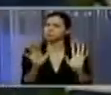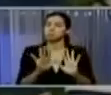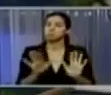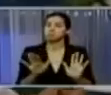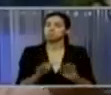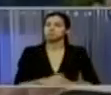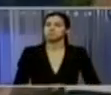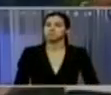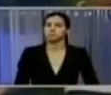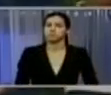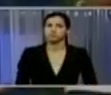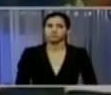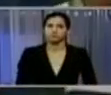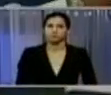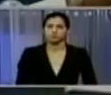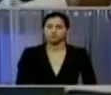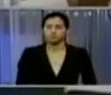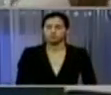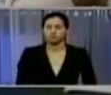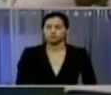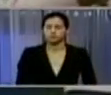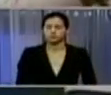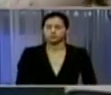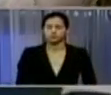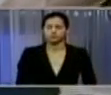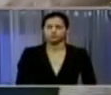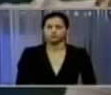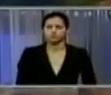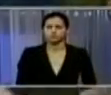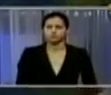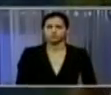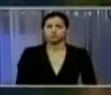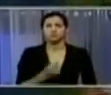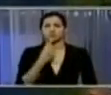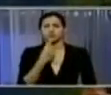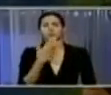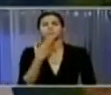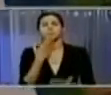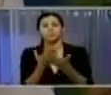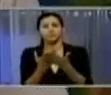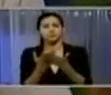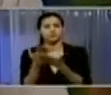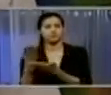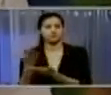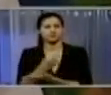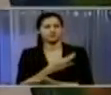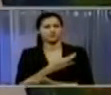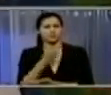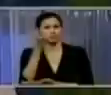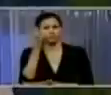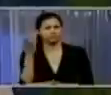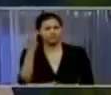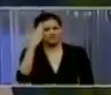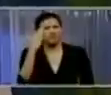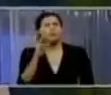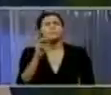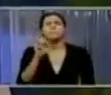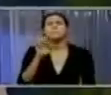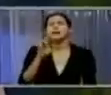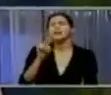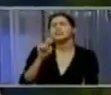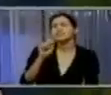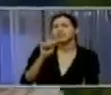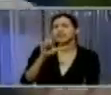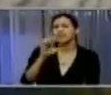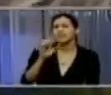yo le pedí a Monsieur Marcané, ¿ustedes saben quién es Monsieur Marcané?